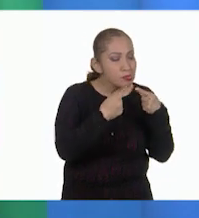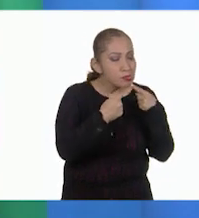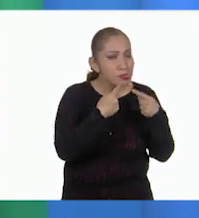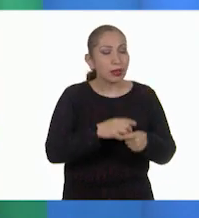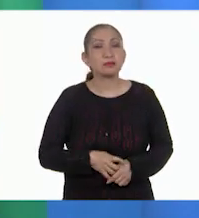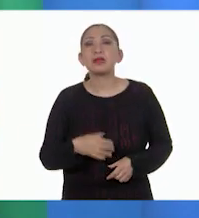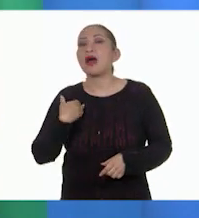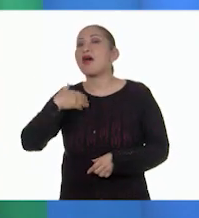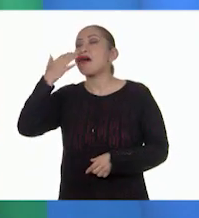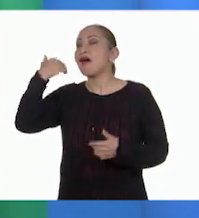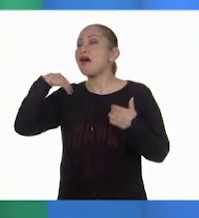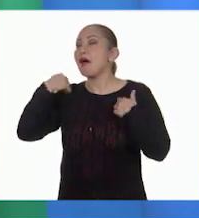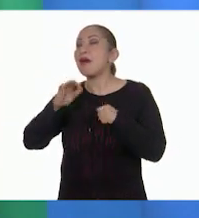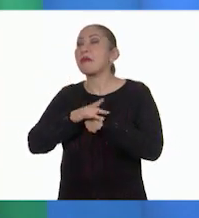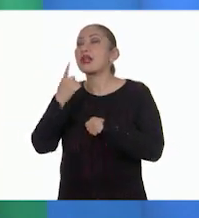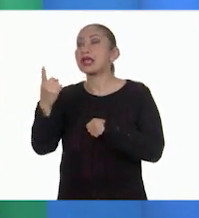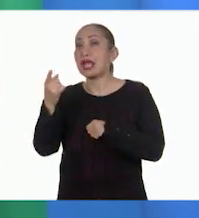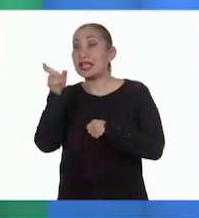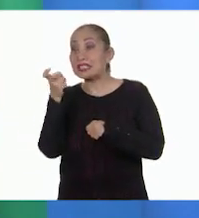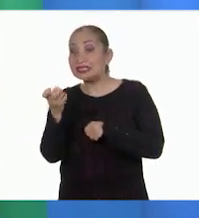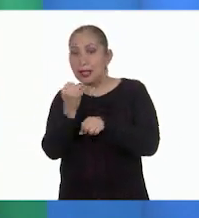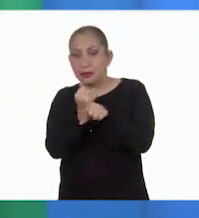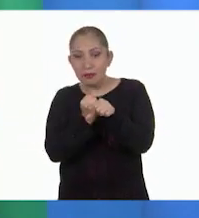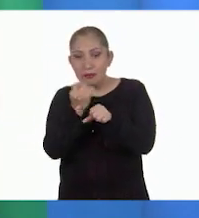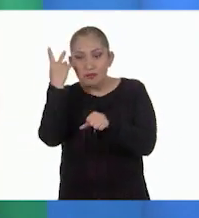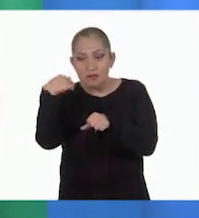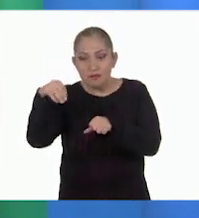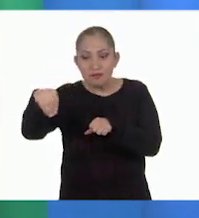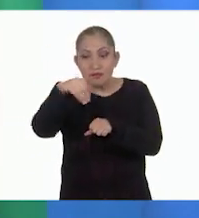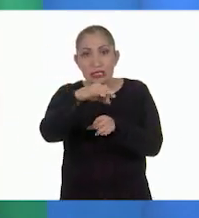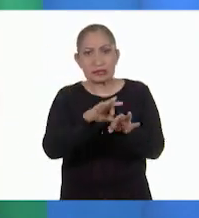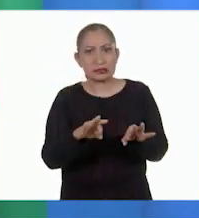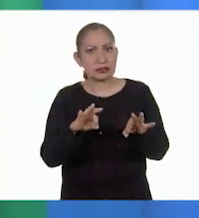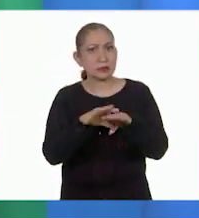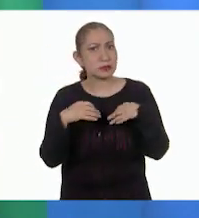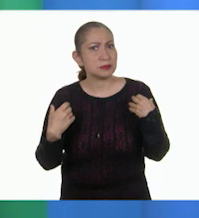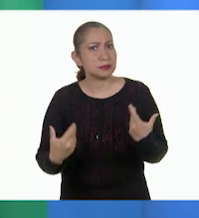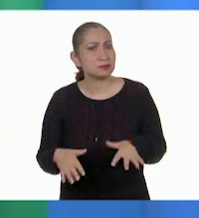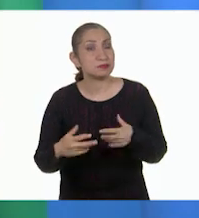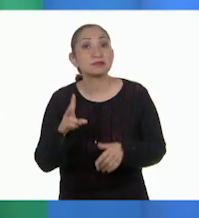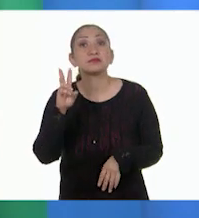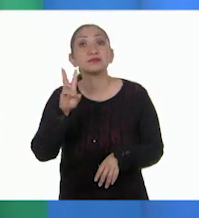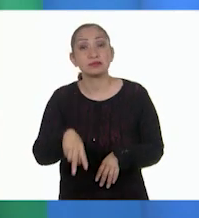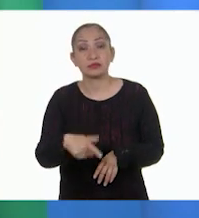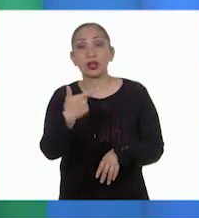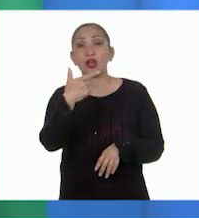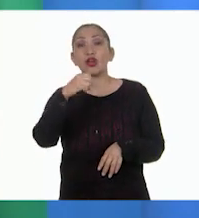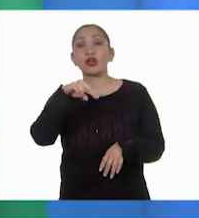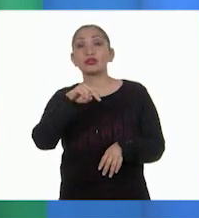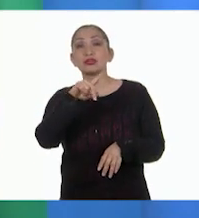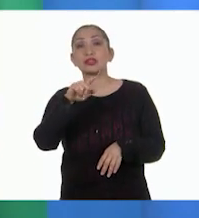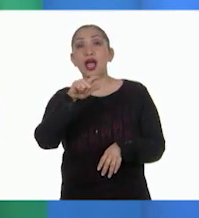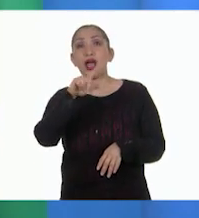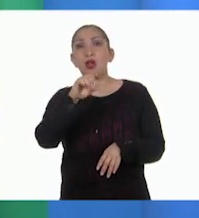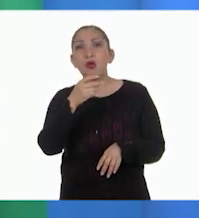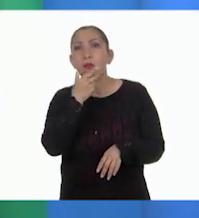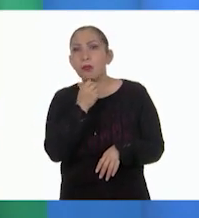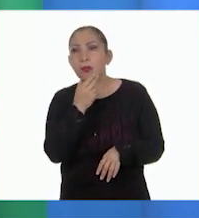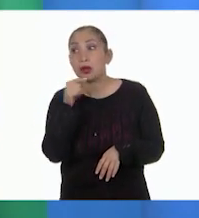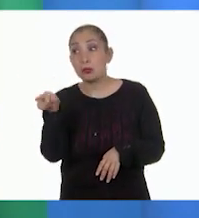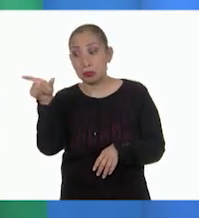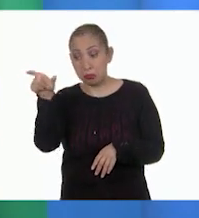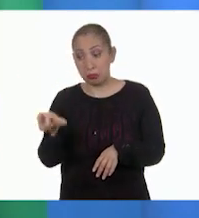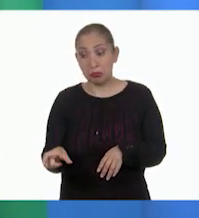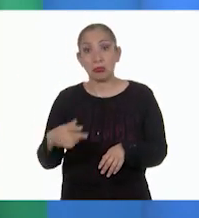Ahora sé por qué nos dijo que esta expedición había sido importante. Bueno, sin duda, Gonzalo Guerrero me parece a mí un personaje